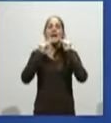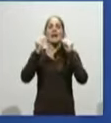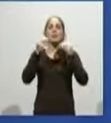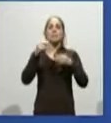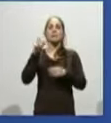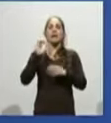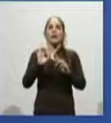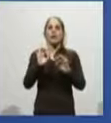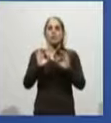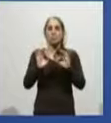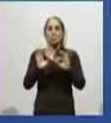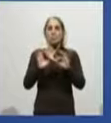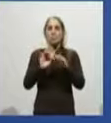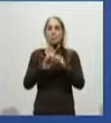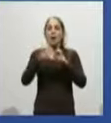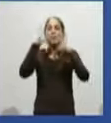2011.